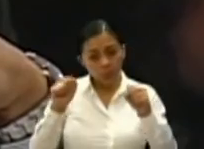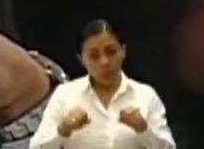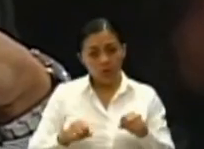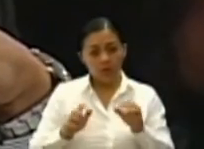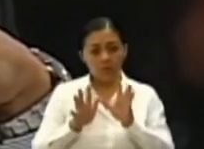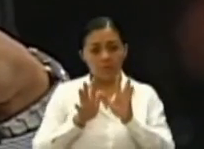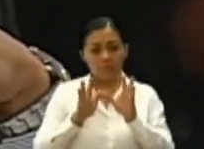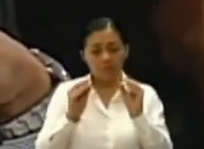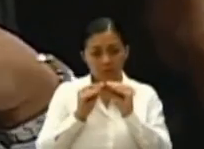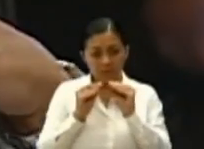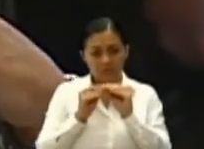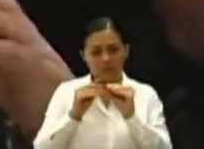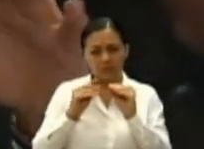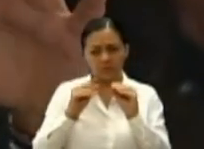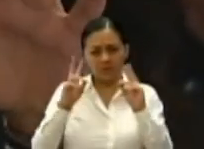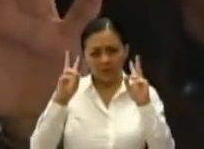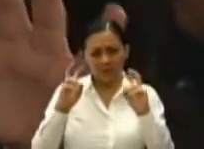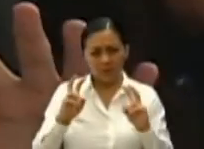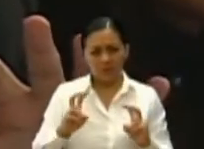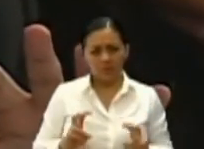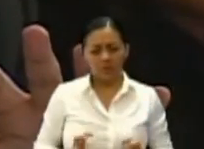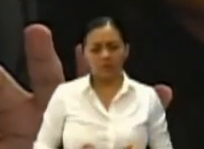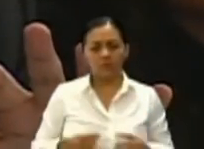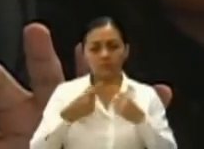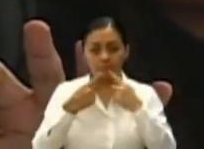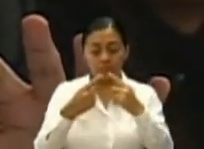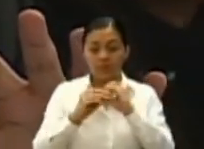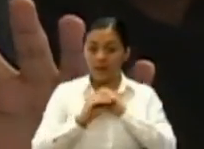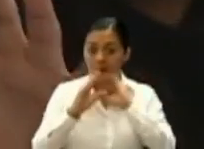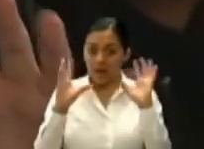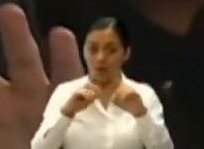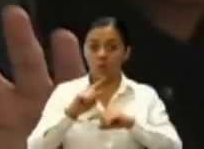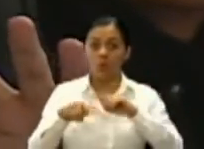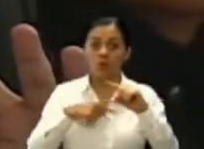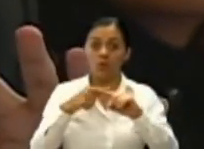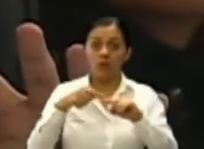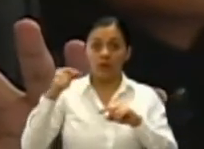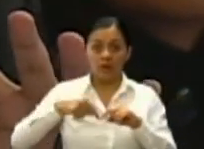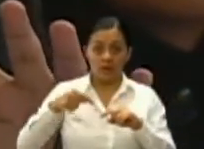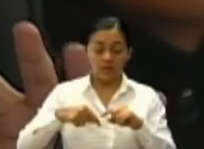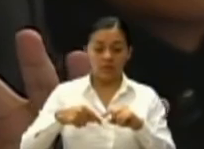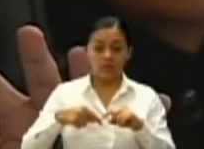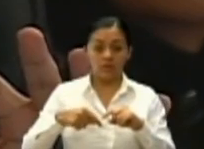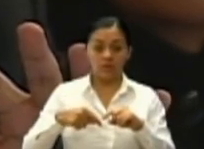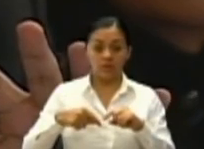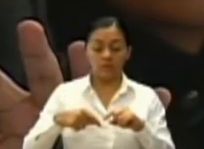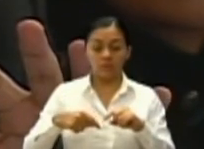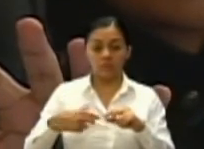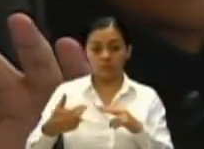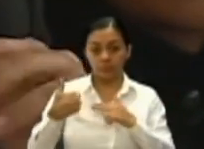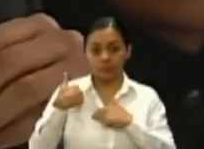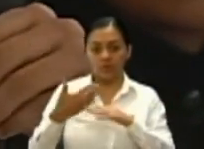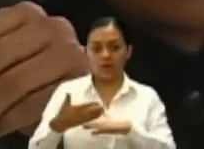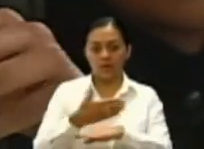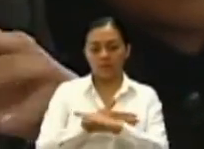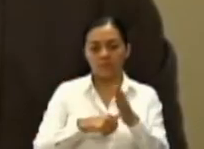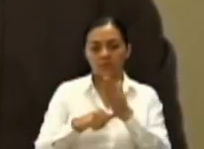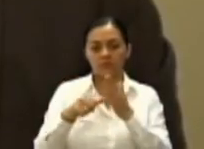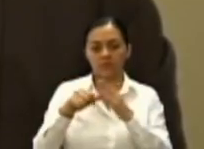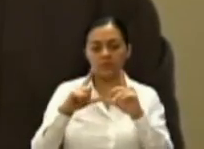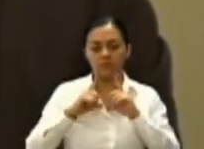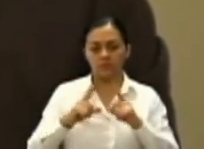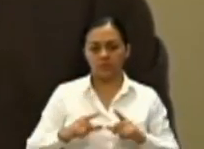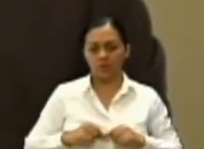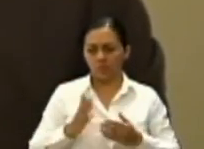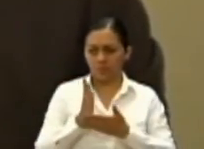más comentando nos menciona usted que ya aparte de ese trabajo lo hacía el propio ministerio de salud no parte de todo el trabajo